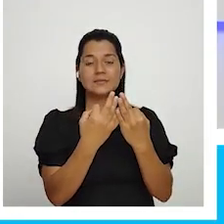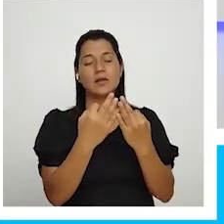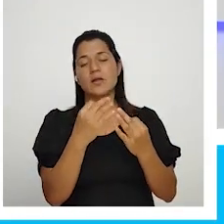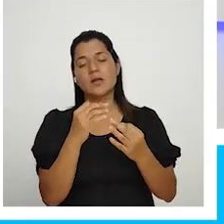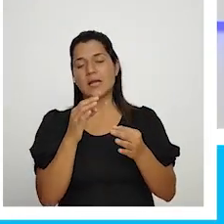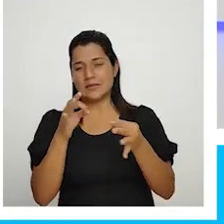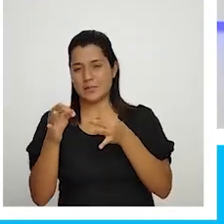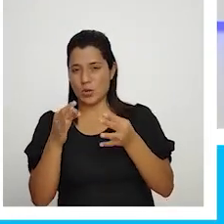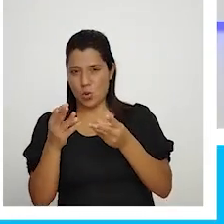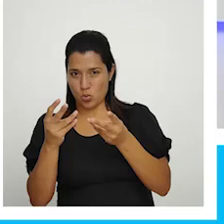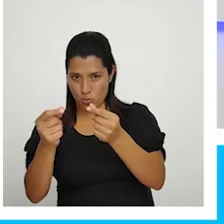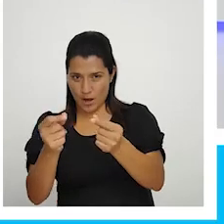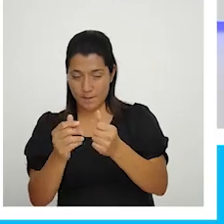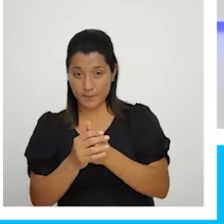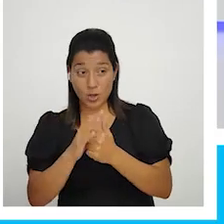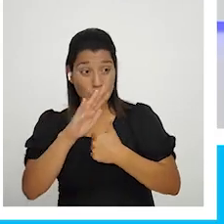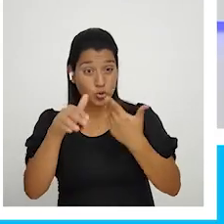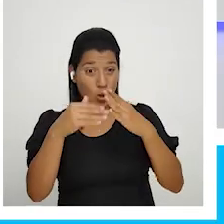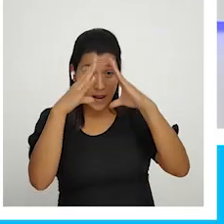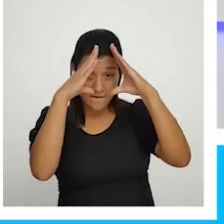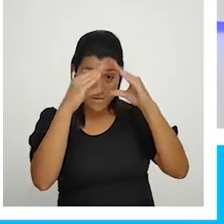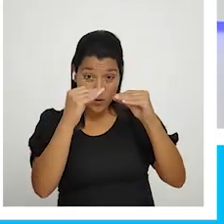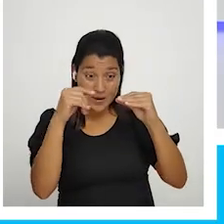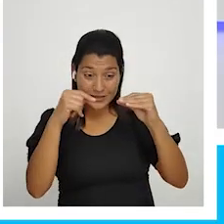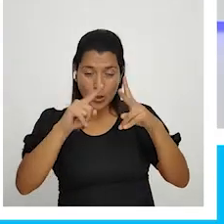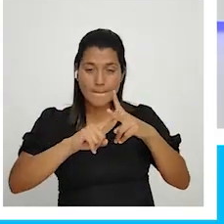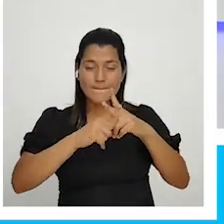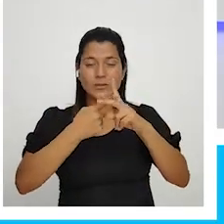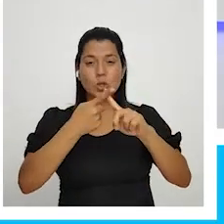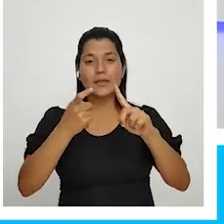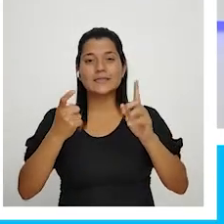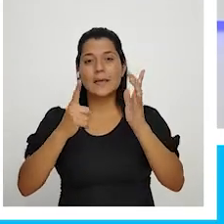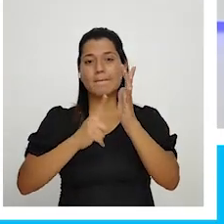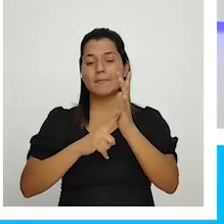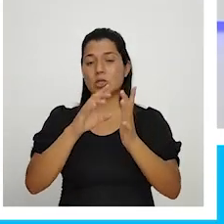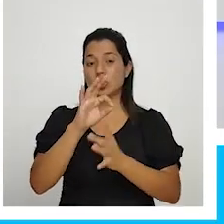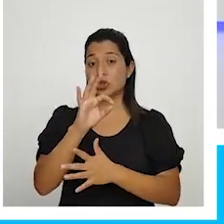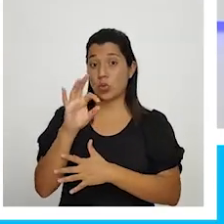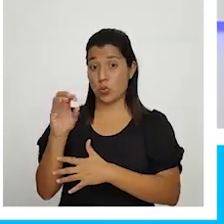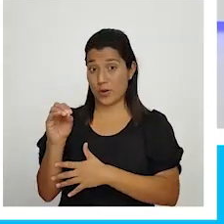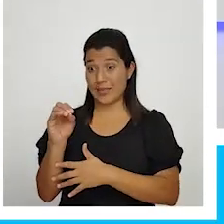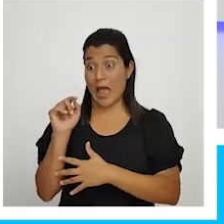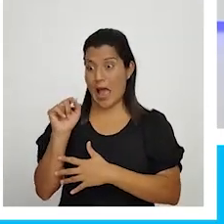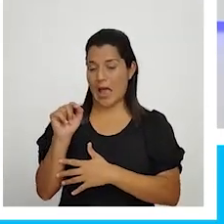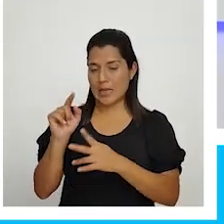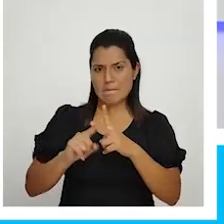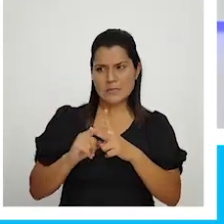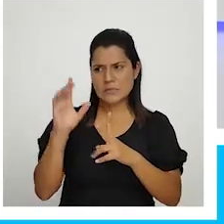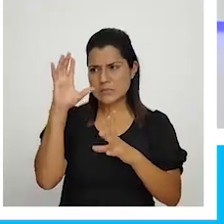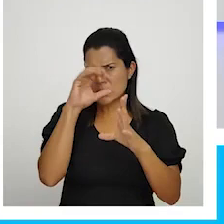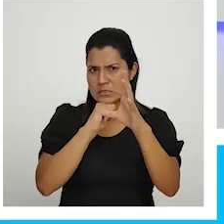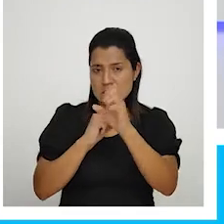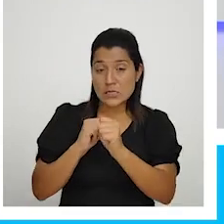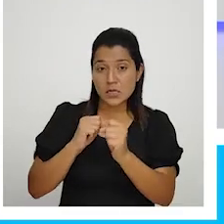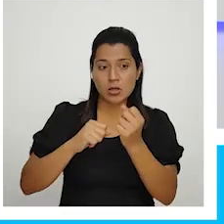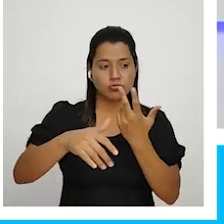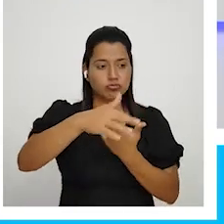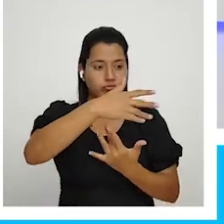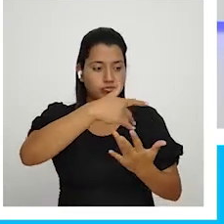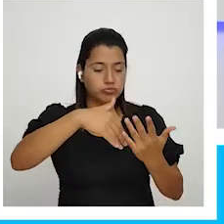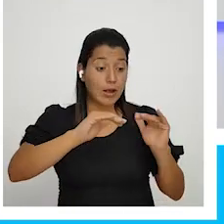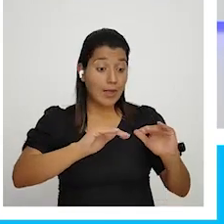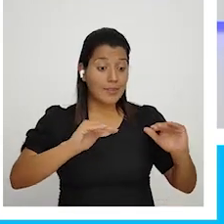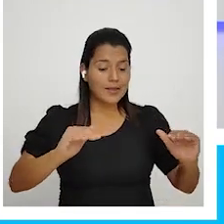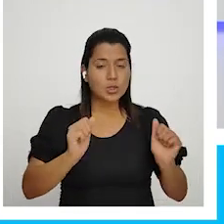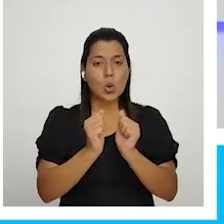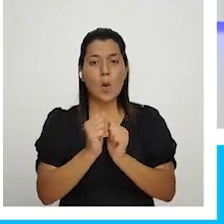empezó a partir de los 90s. Entonces, en los 90s fue cuando empezamos a descubrir que la interacción entre el niño y la niña, con su papá, con su mamá, con sus cuidadores, es lo